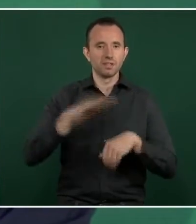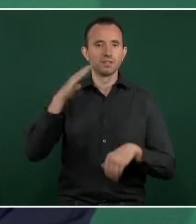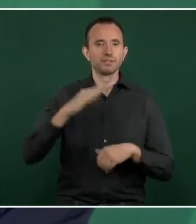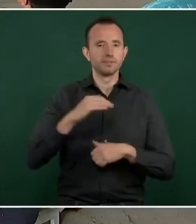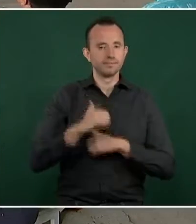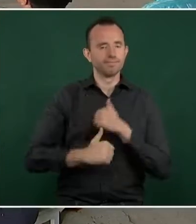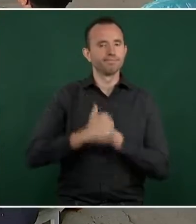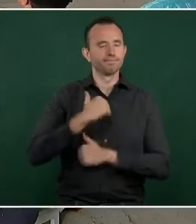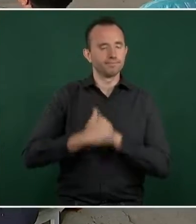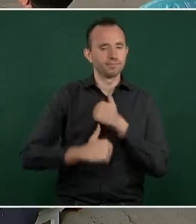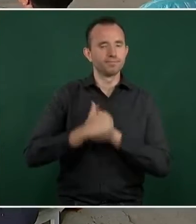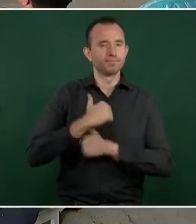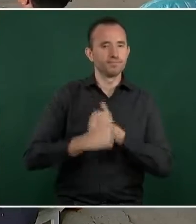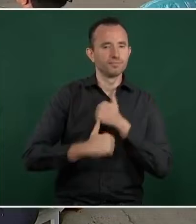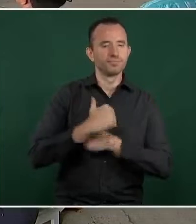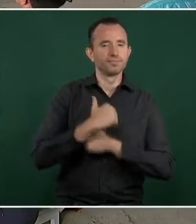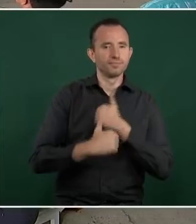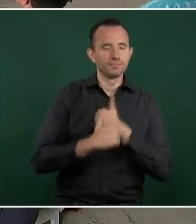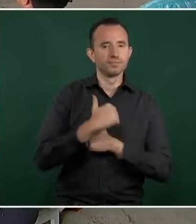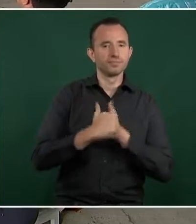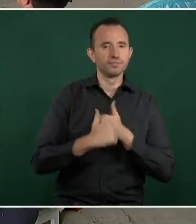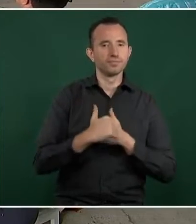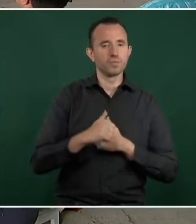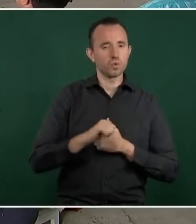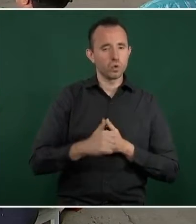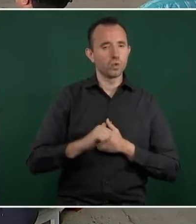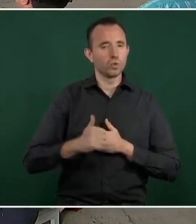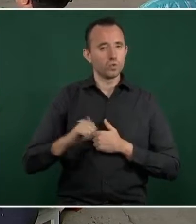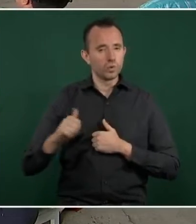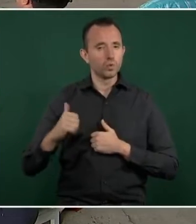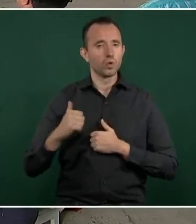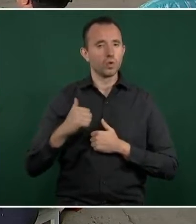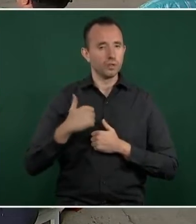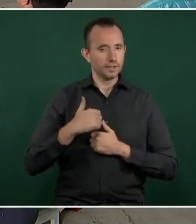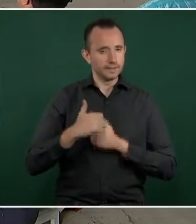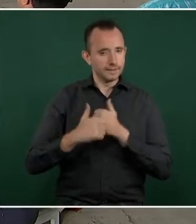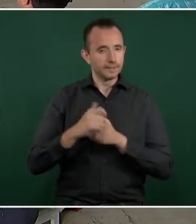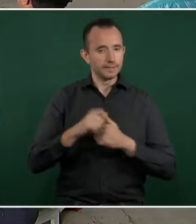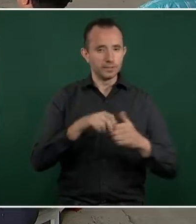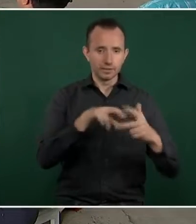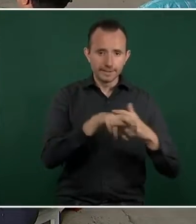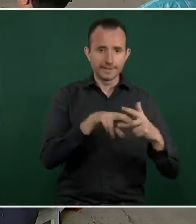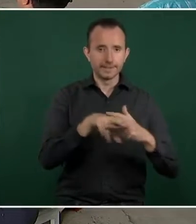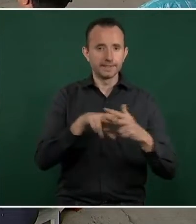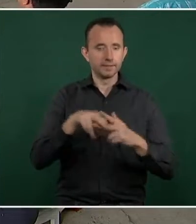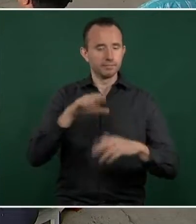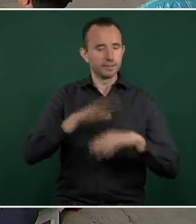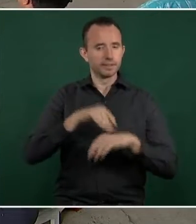más que ningún otro delito. Este.